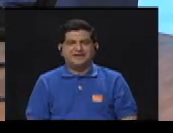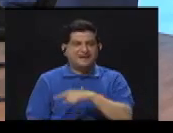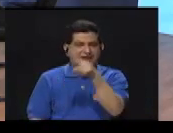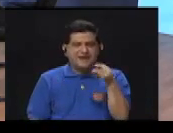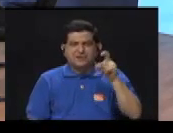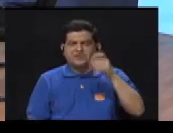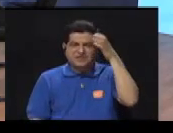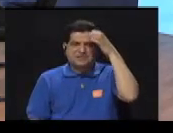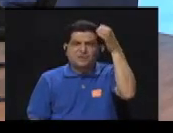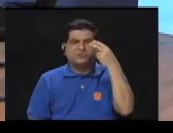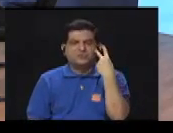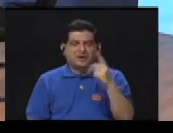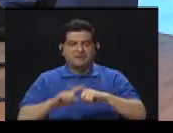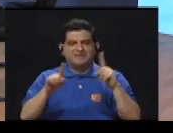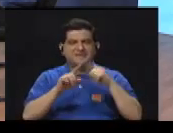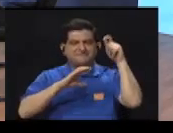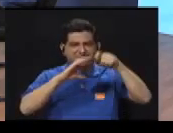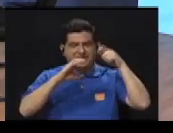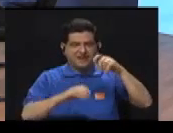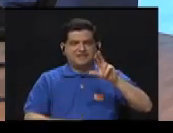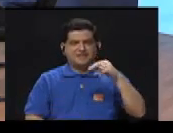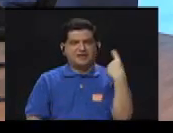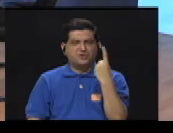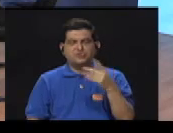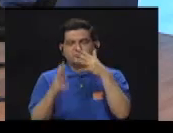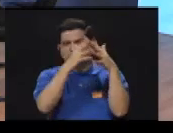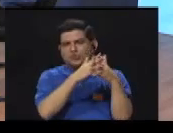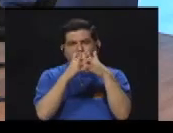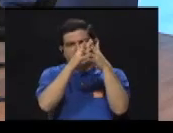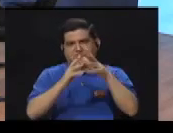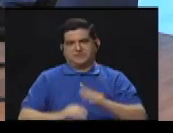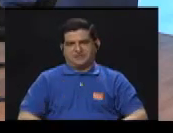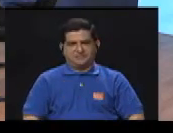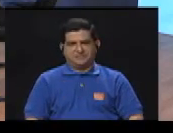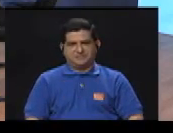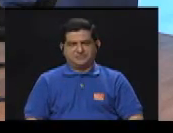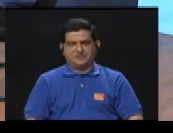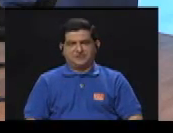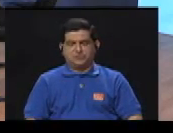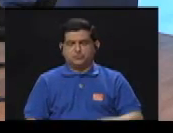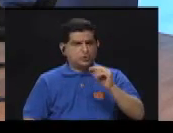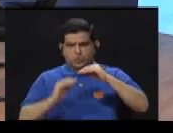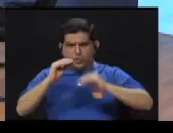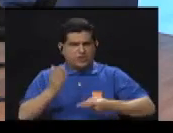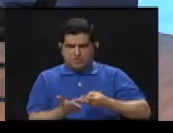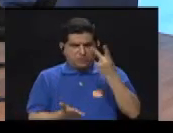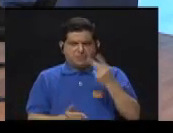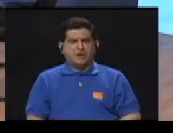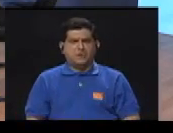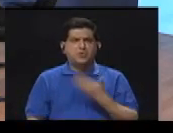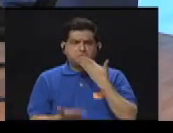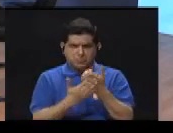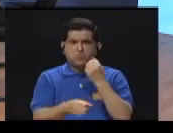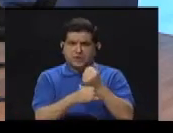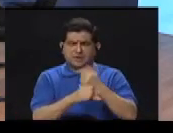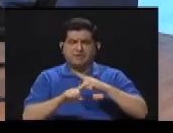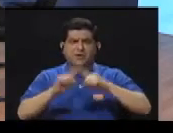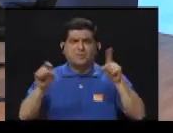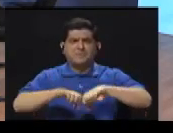muchísimo cultura de ver otras cinematografías que no sean la estadounidense, sin menospreciarla, porque hace cosas buenas,